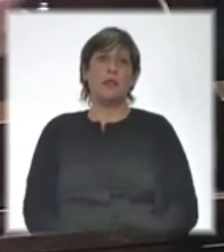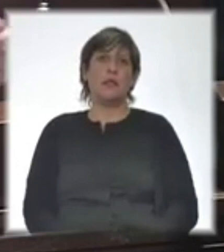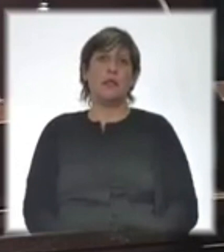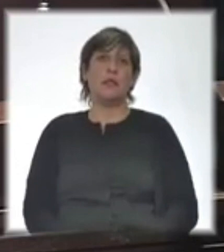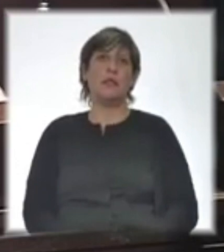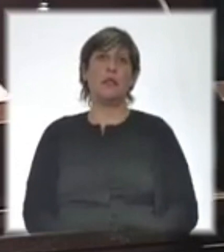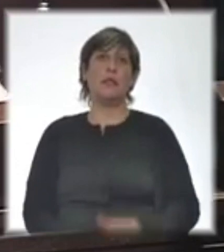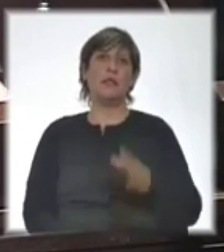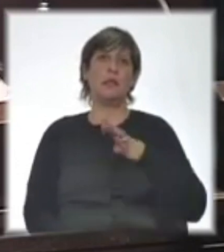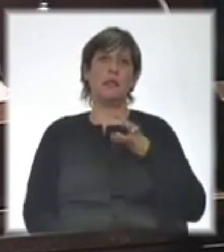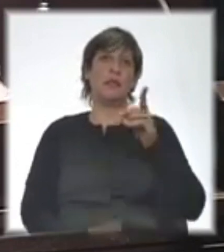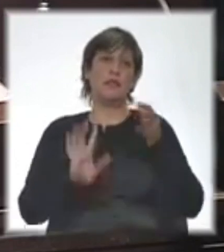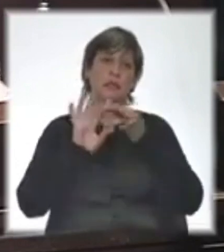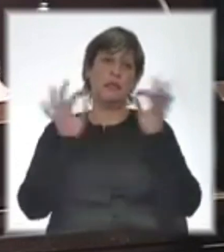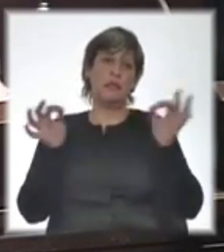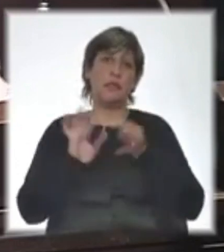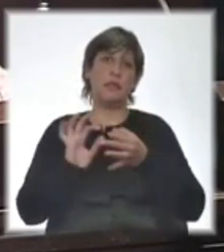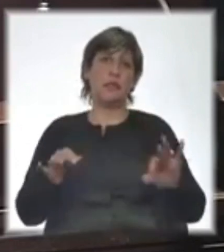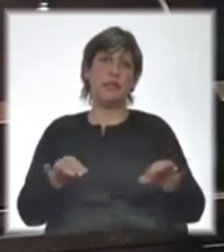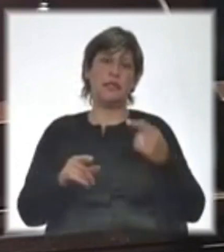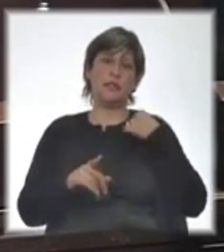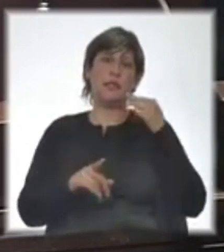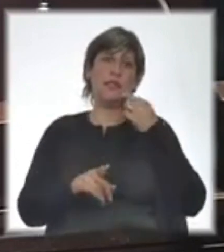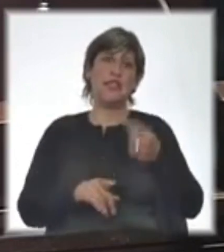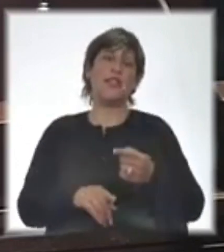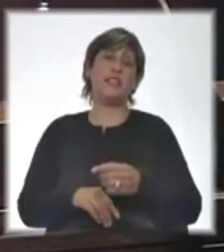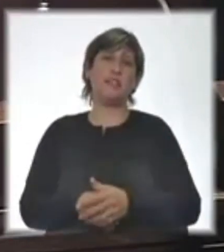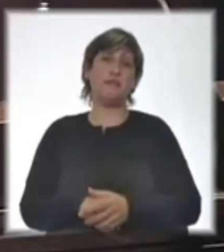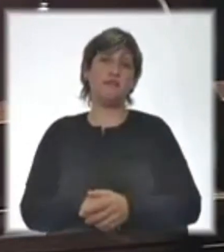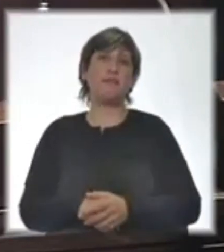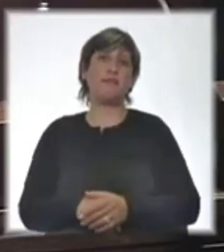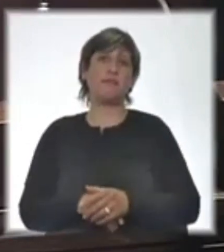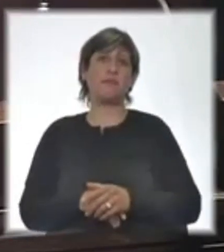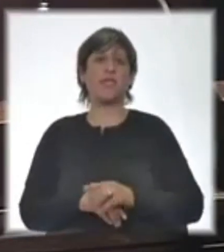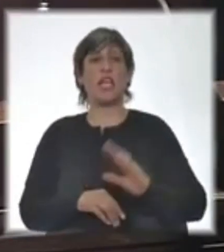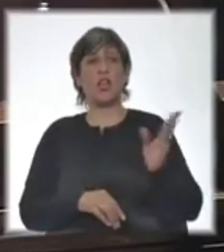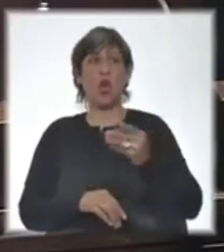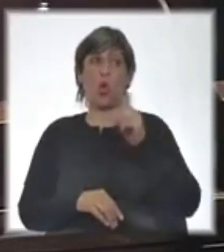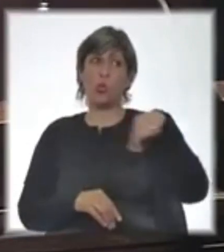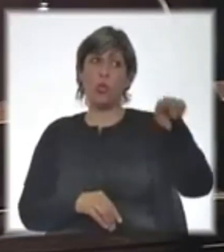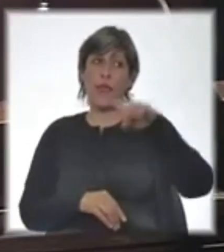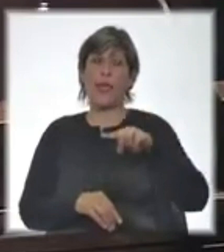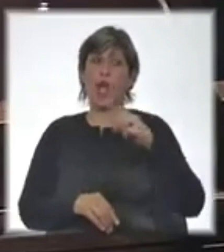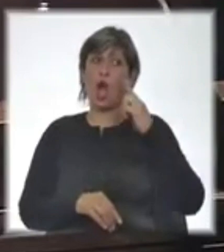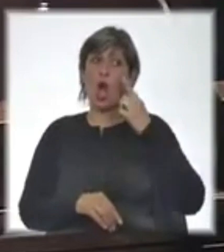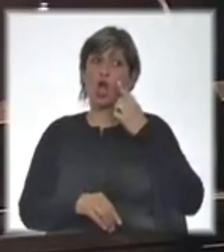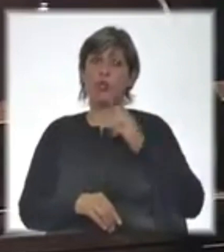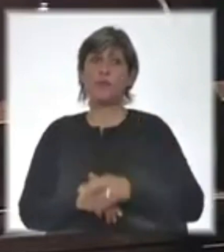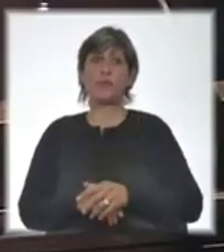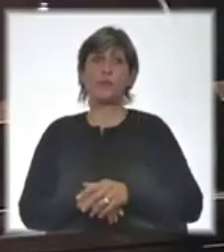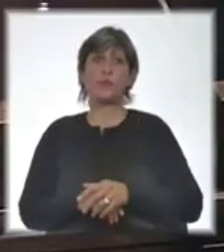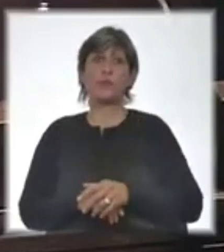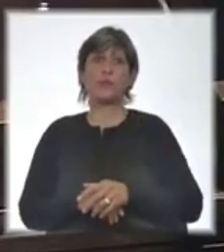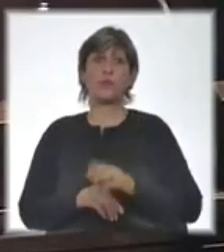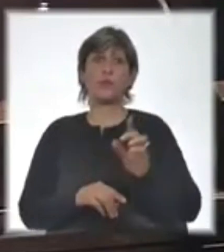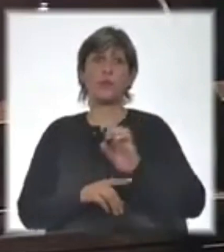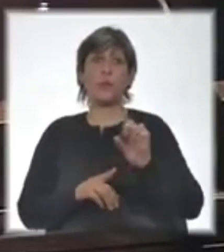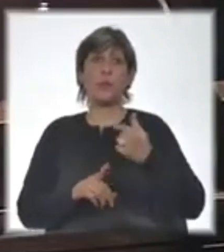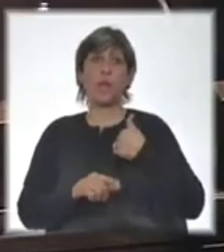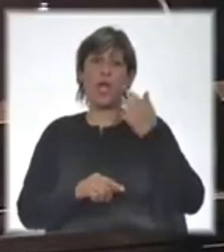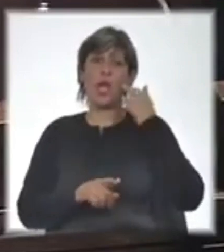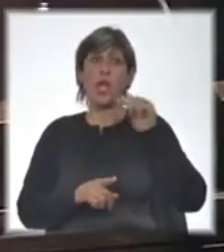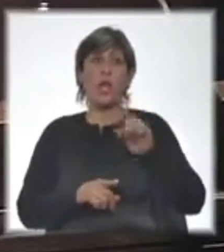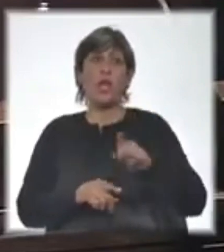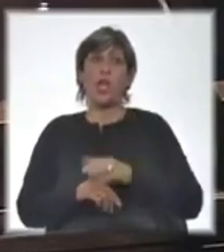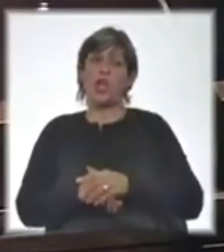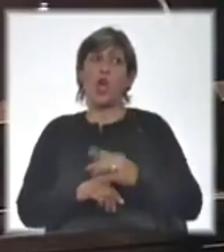Y hay un pasaje de un proverbio que dicen, que todos lo conocen: no venga a tasarme el campo con ojos